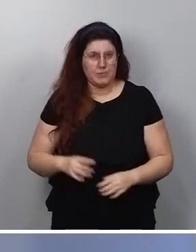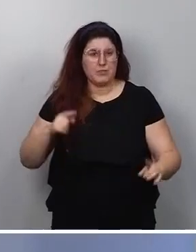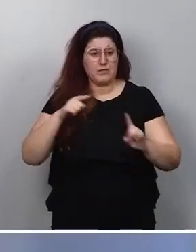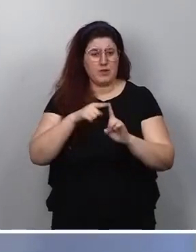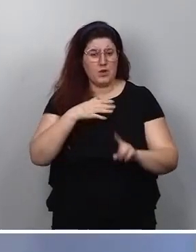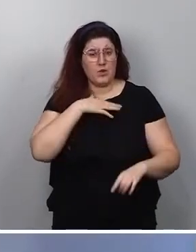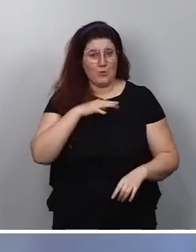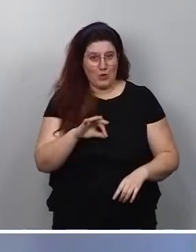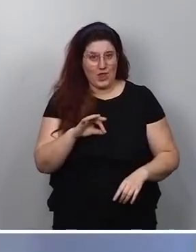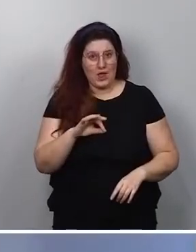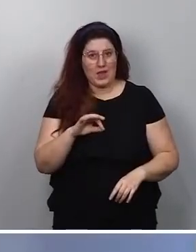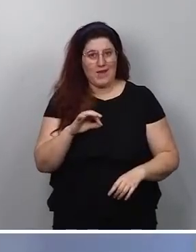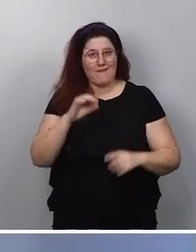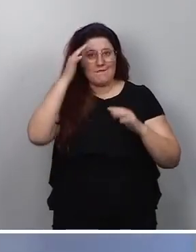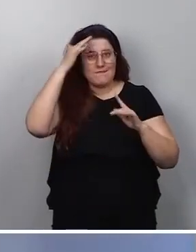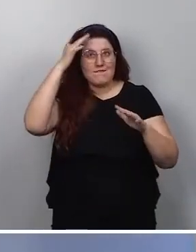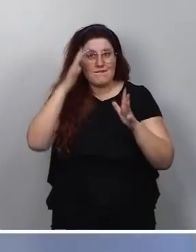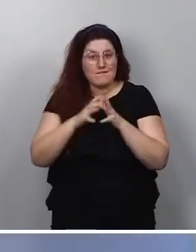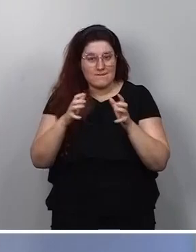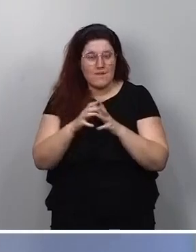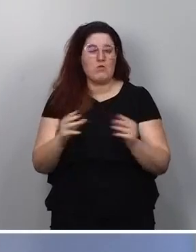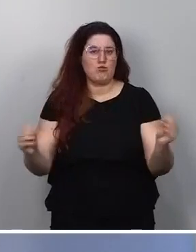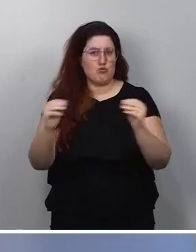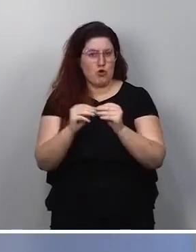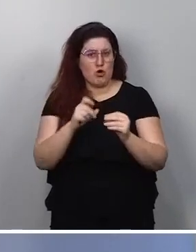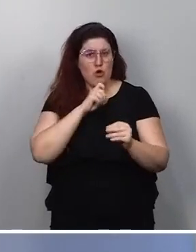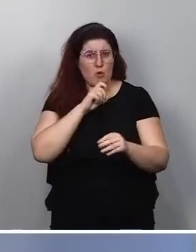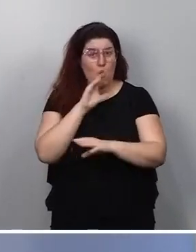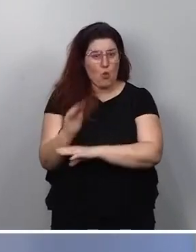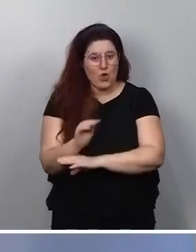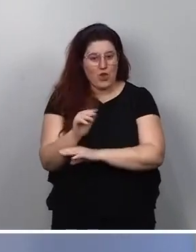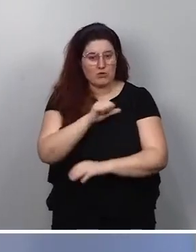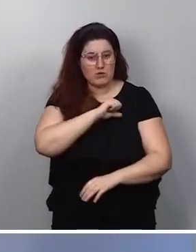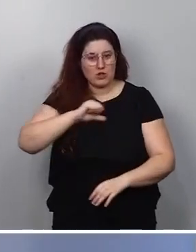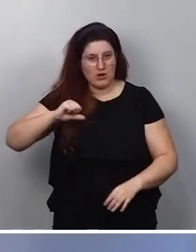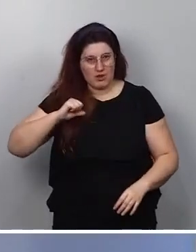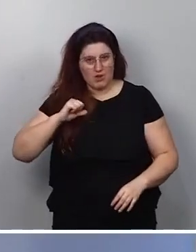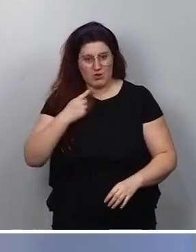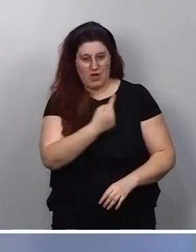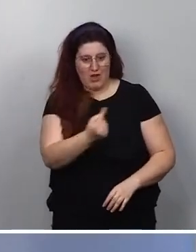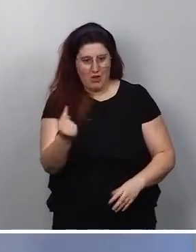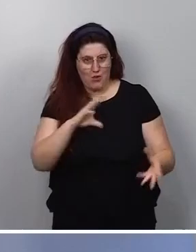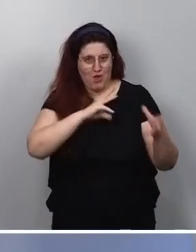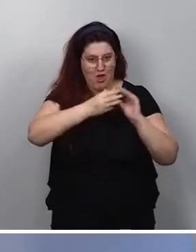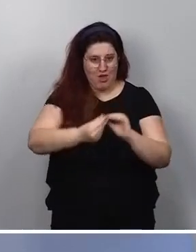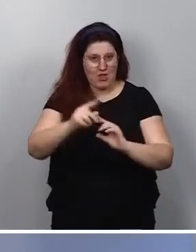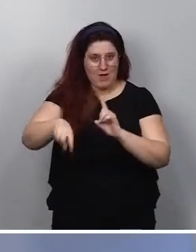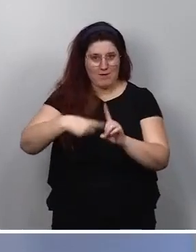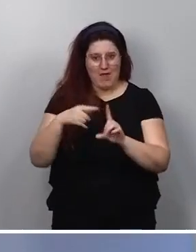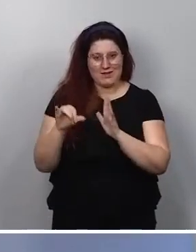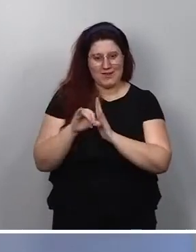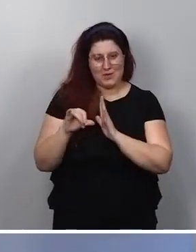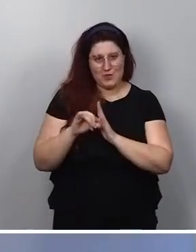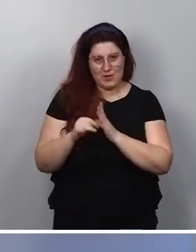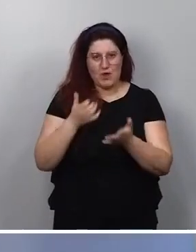posible ese deseo articulando un modelo de cuidados personalizados y de proximidad Cómo a través de